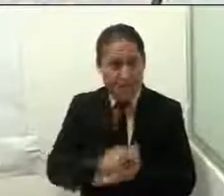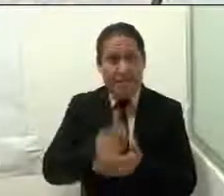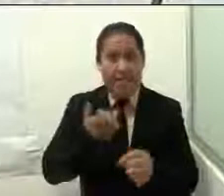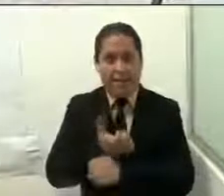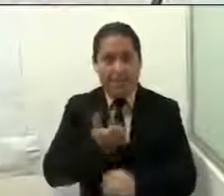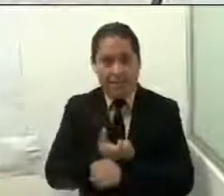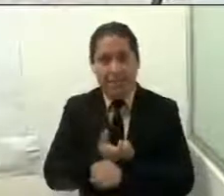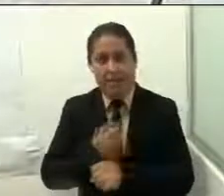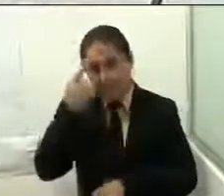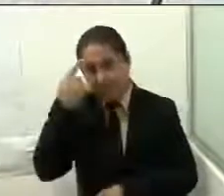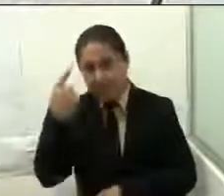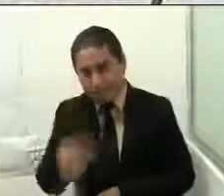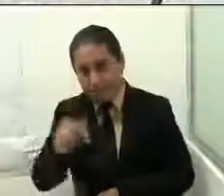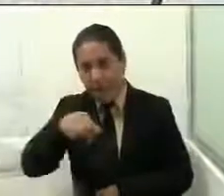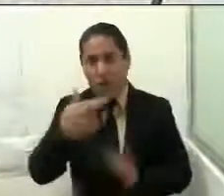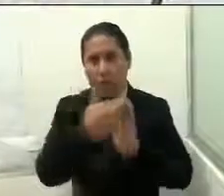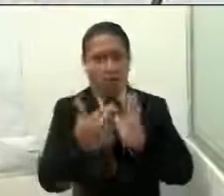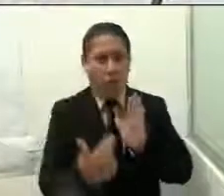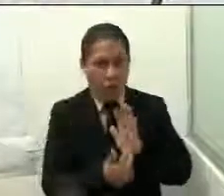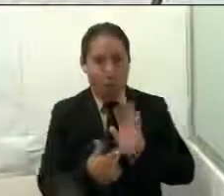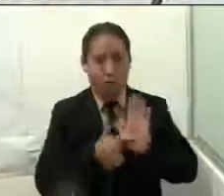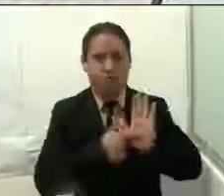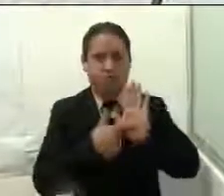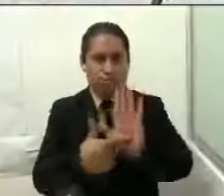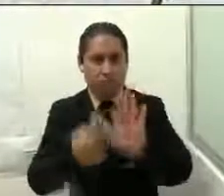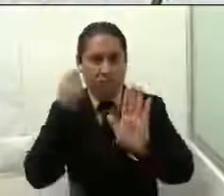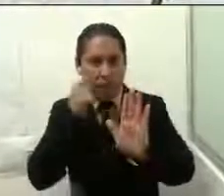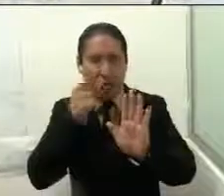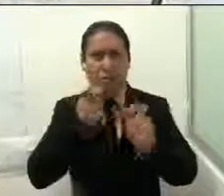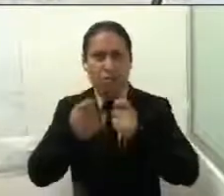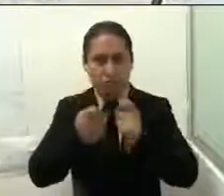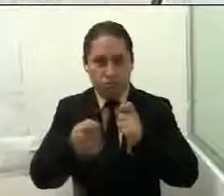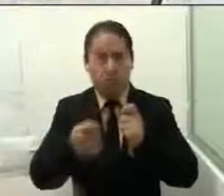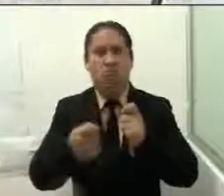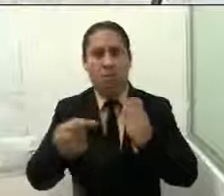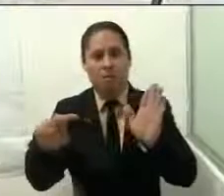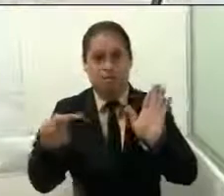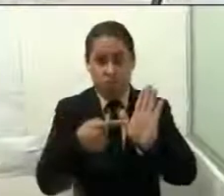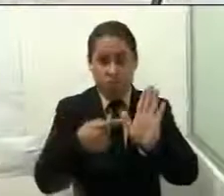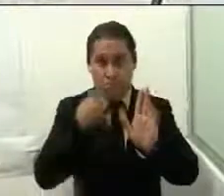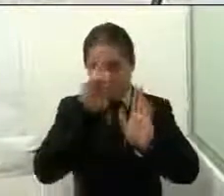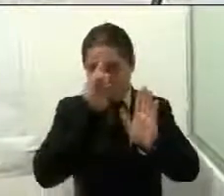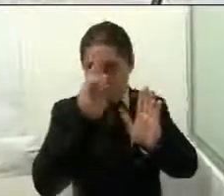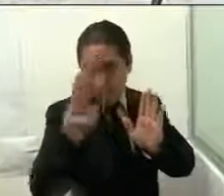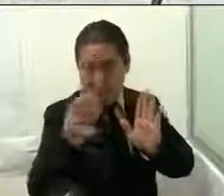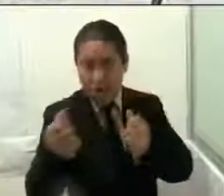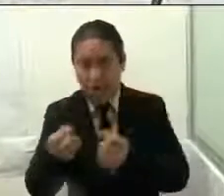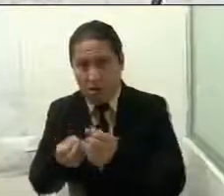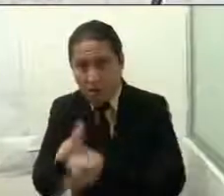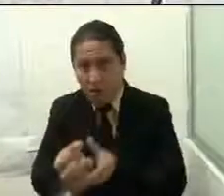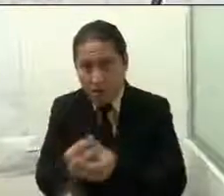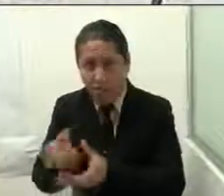con la reciente reforma al decreto que ahora regula en lugar de prohibir la salida de hembras bovinas